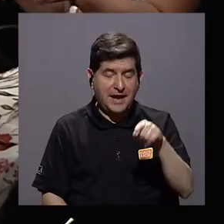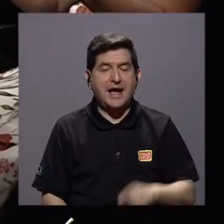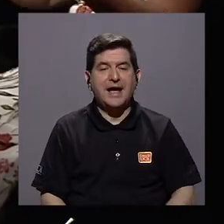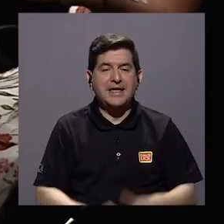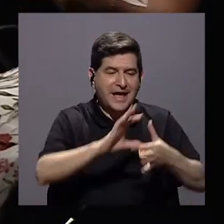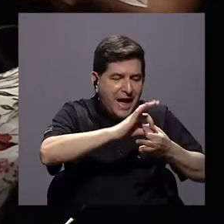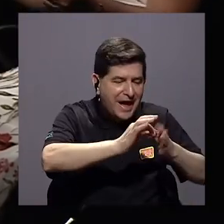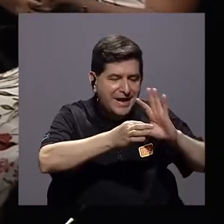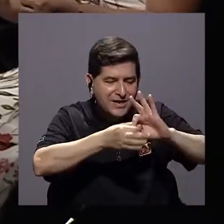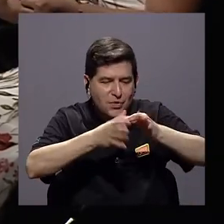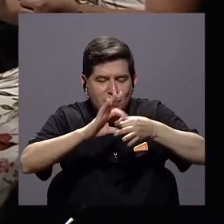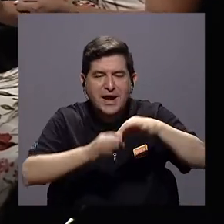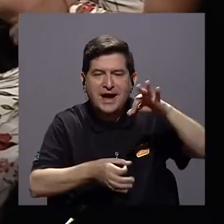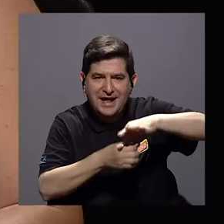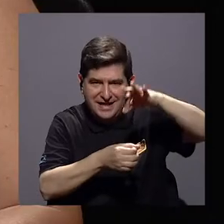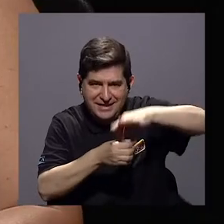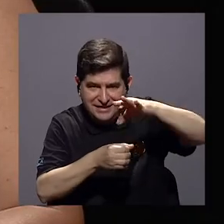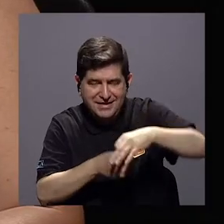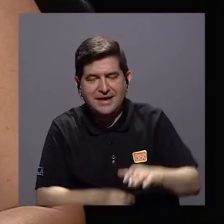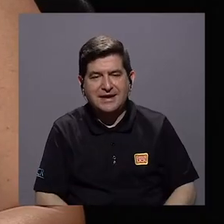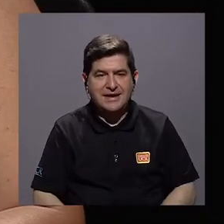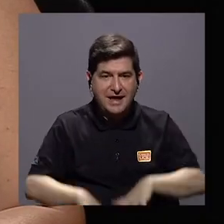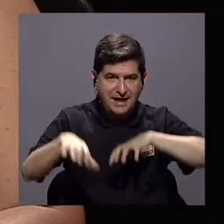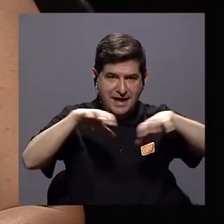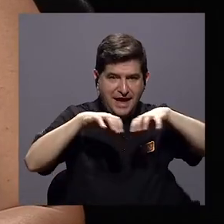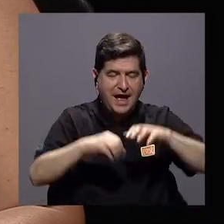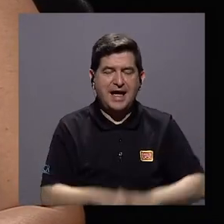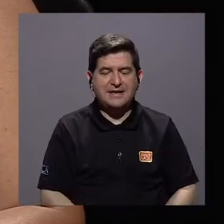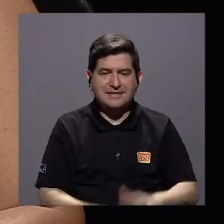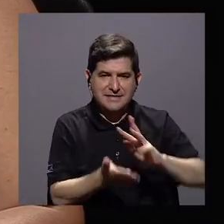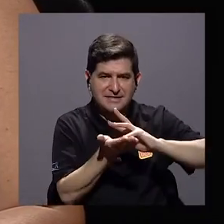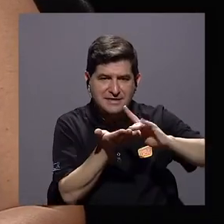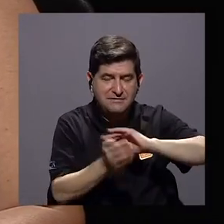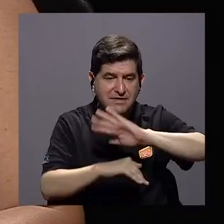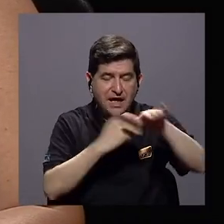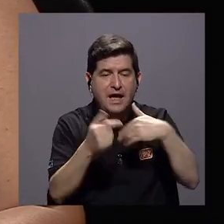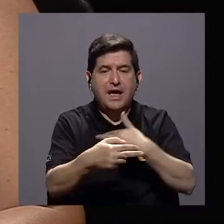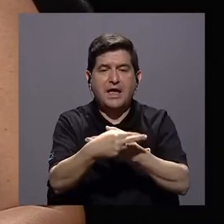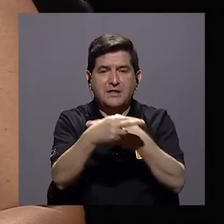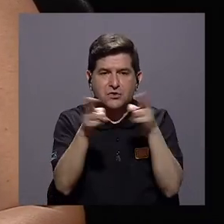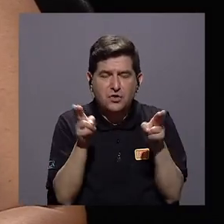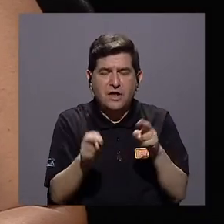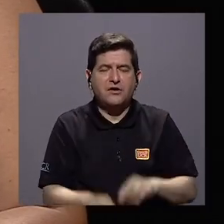una agrocadena que se da. La actividad arrocera activa en todas